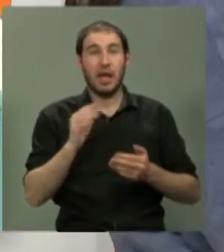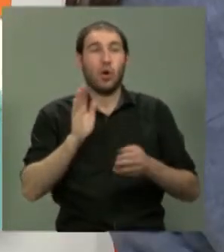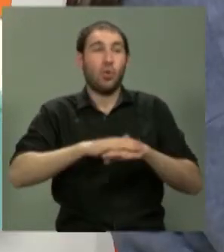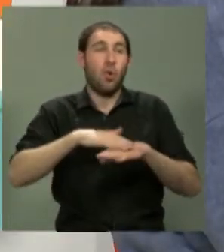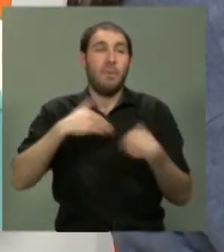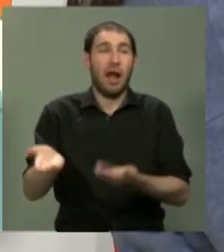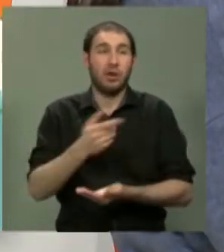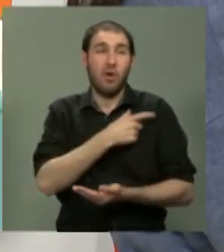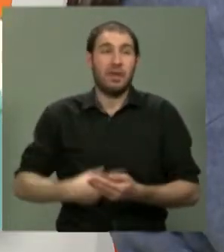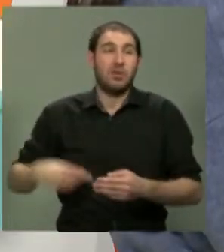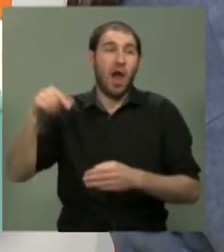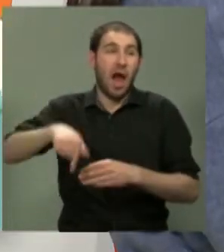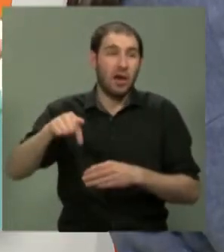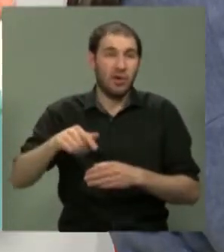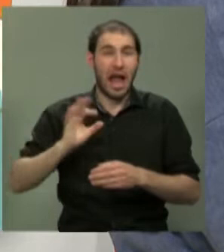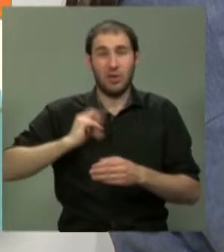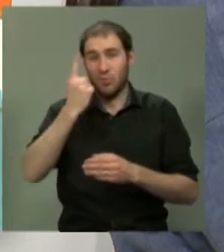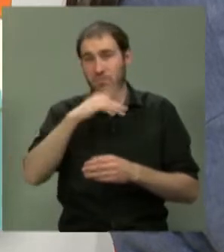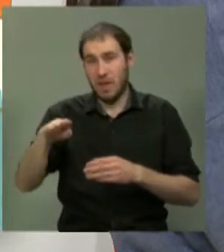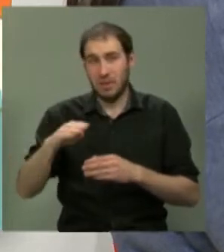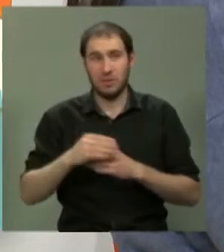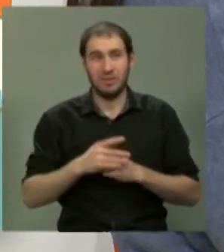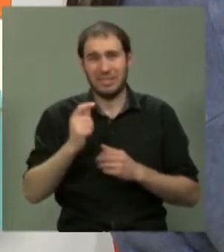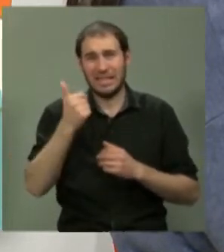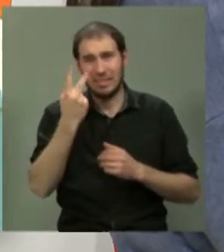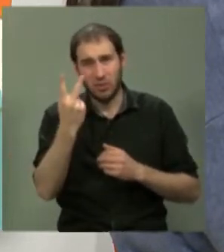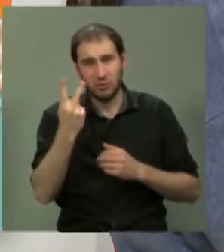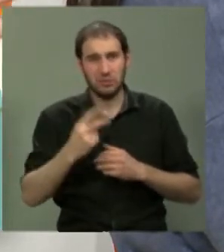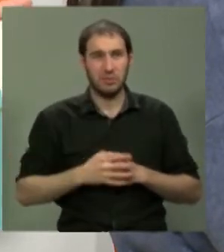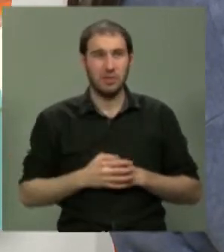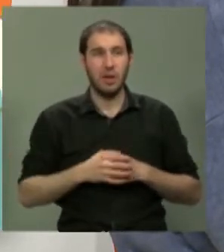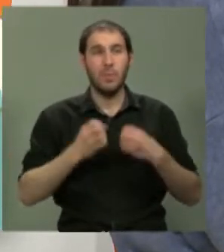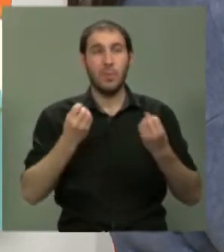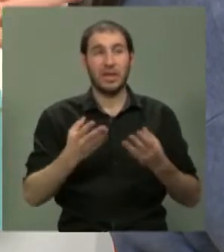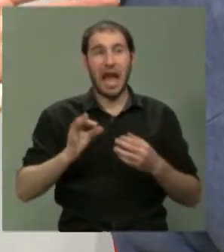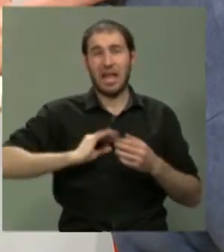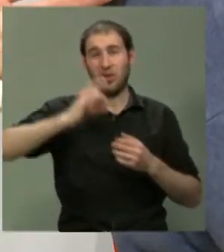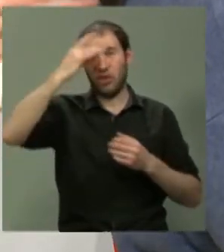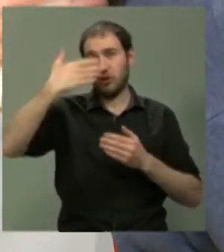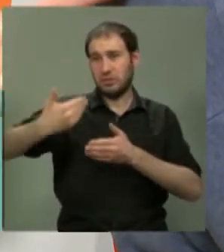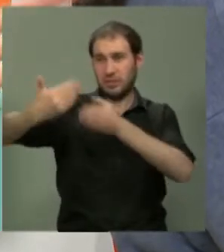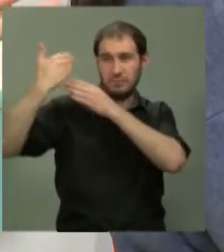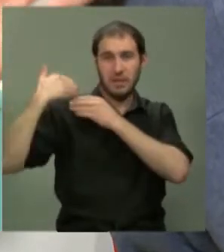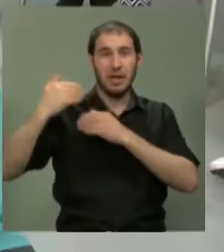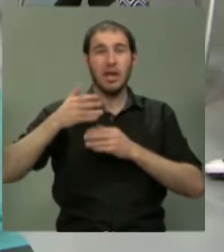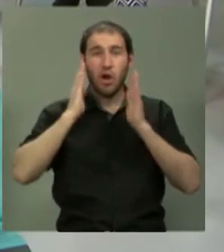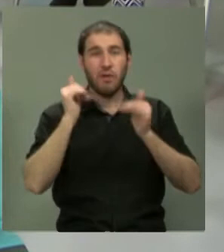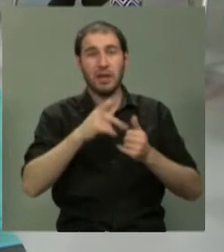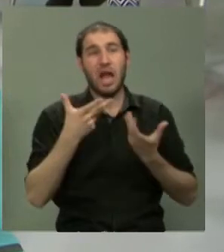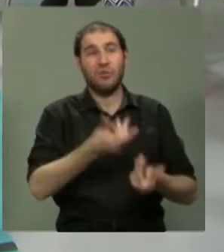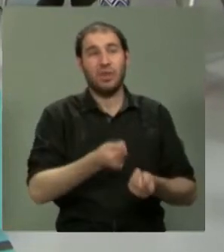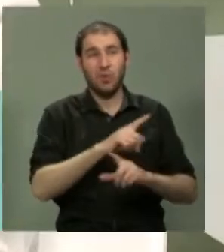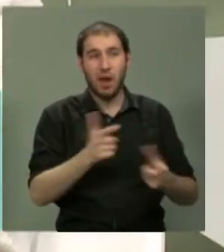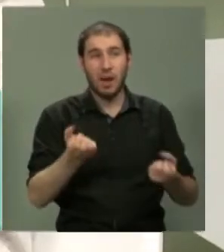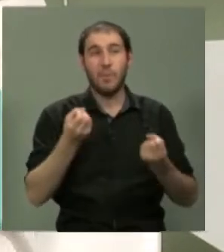la culpa a un gobierno de turno que está hace 1 año y medio, casi 2, por 12 años que el chico no ha tenido contención,